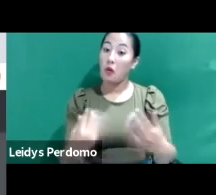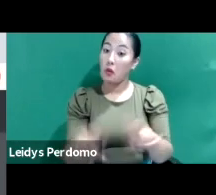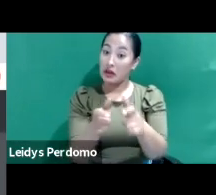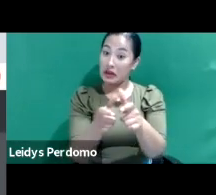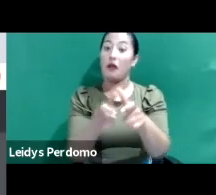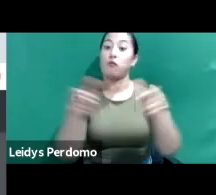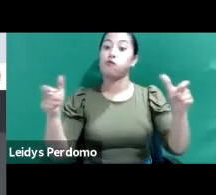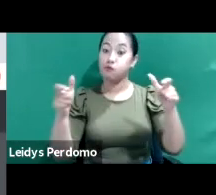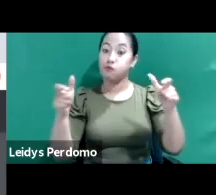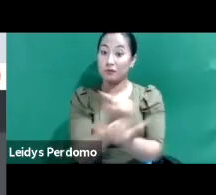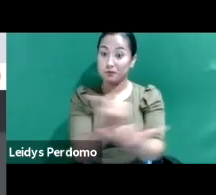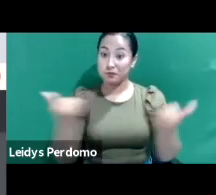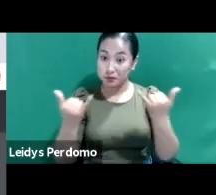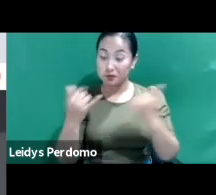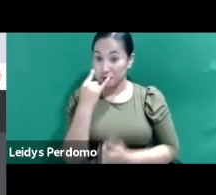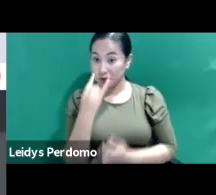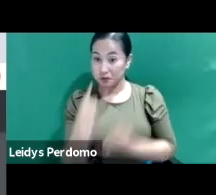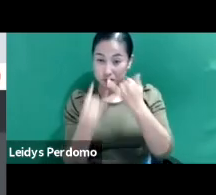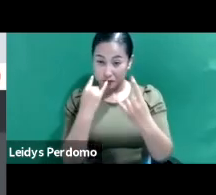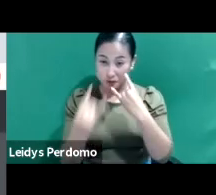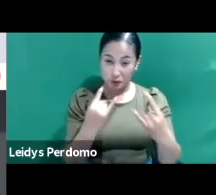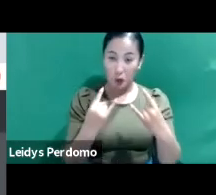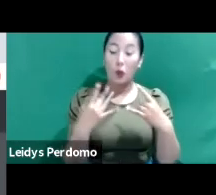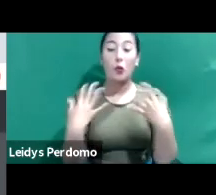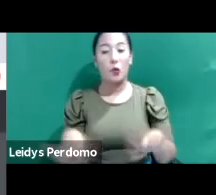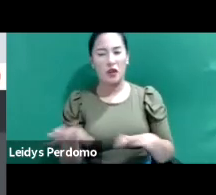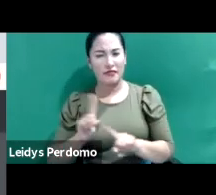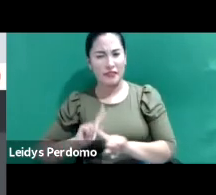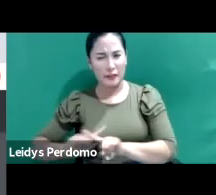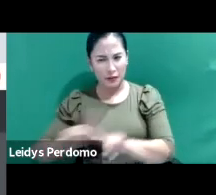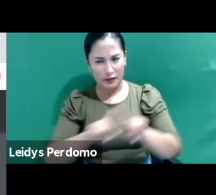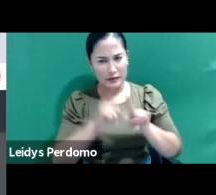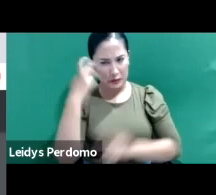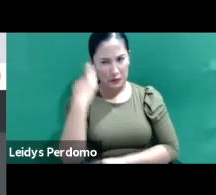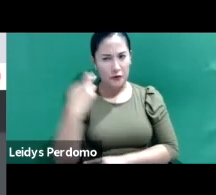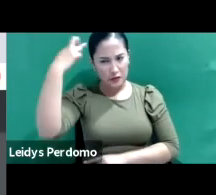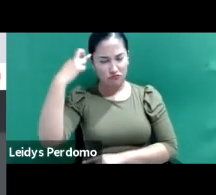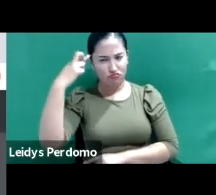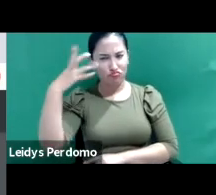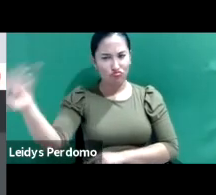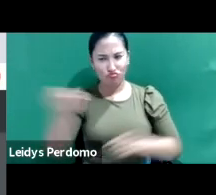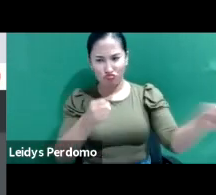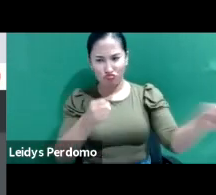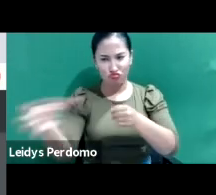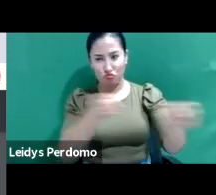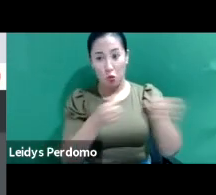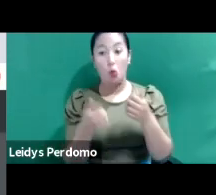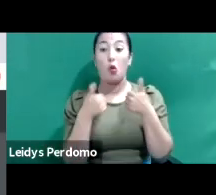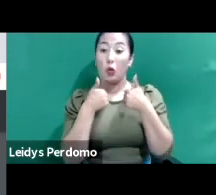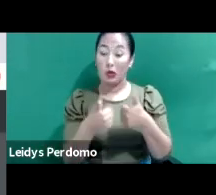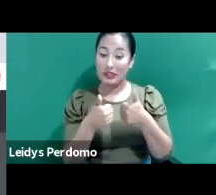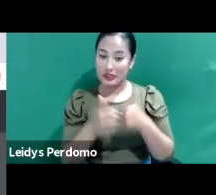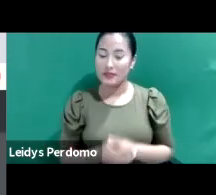de interesados y de roles en este espacio. Vamos a tratar de poder aportarles a cada uno de ustedes